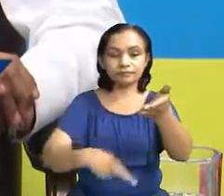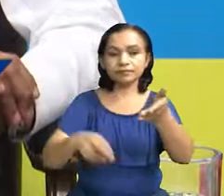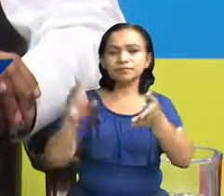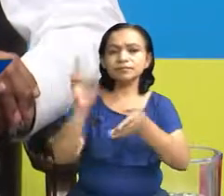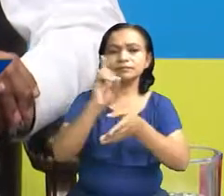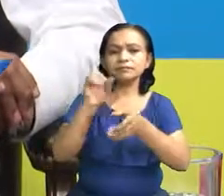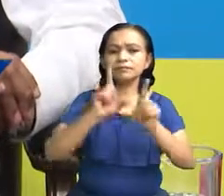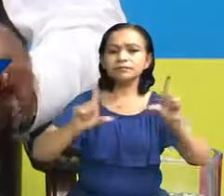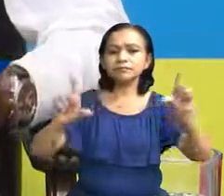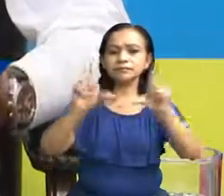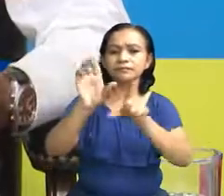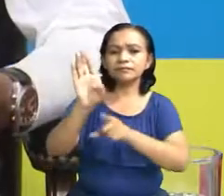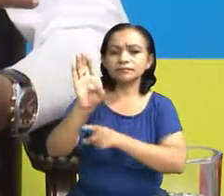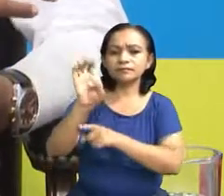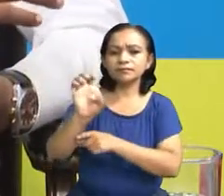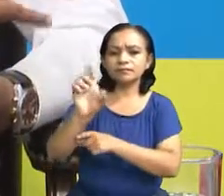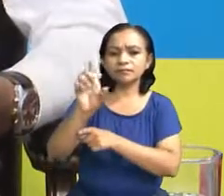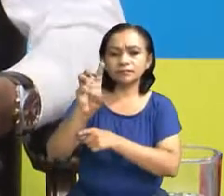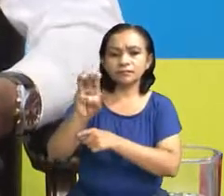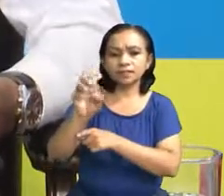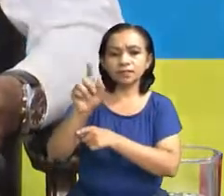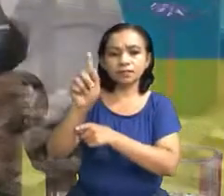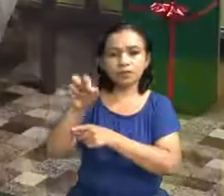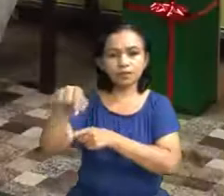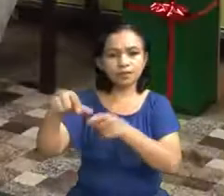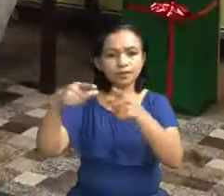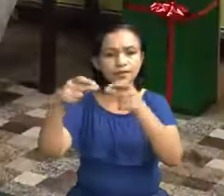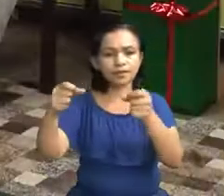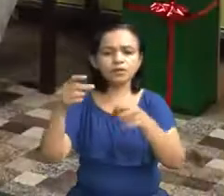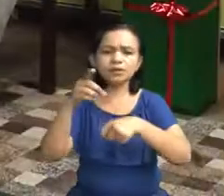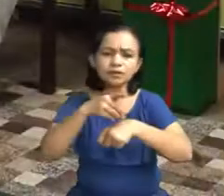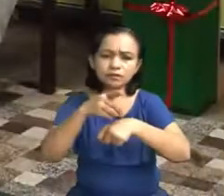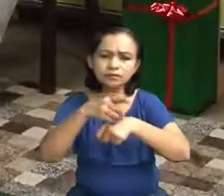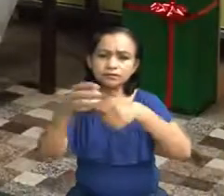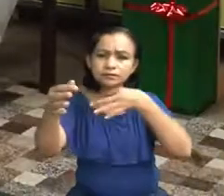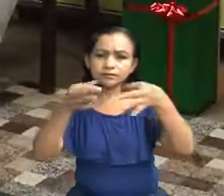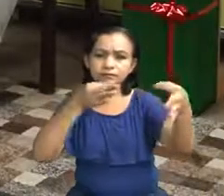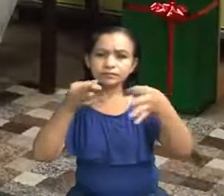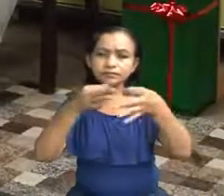aquí en Managua. Doctor, háblenos de los requisitos para